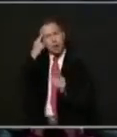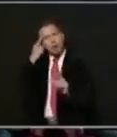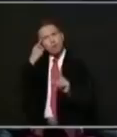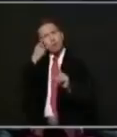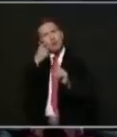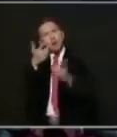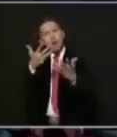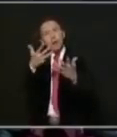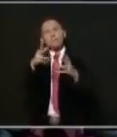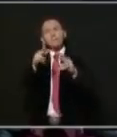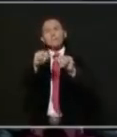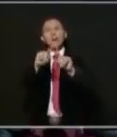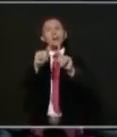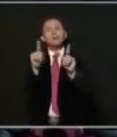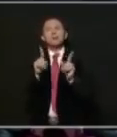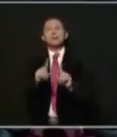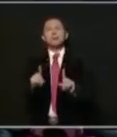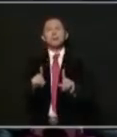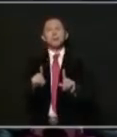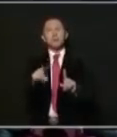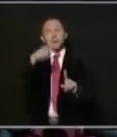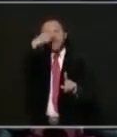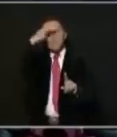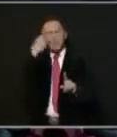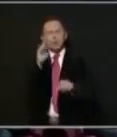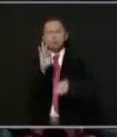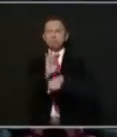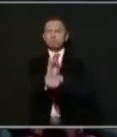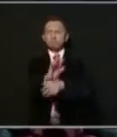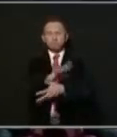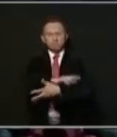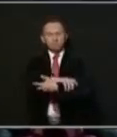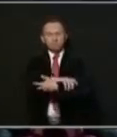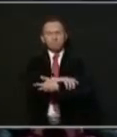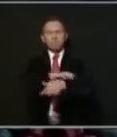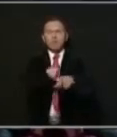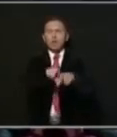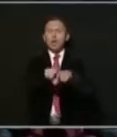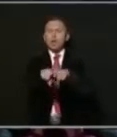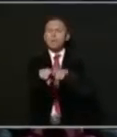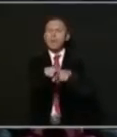hermandad entre todos los mexicanos. Hoy